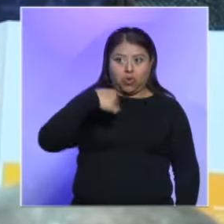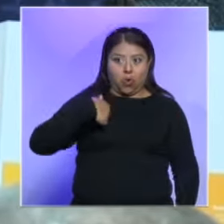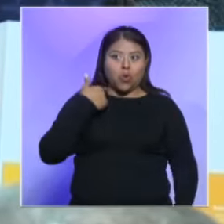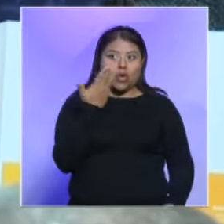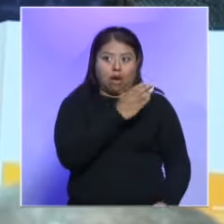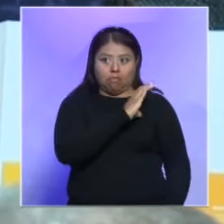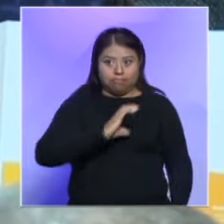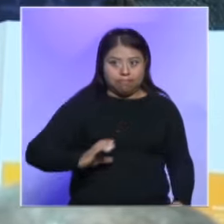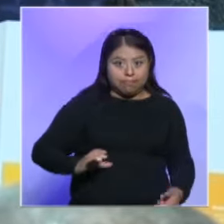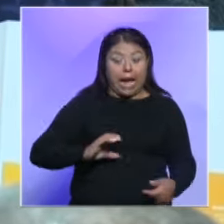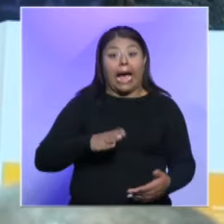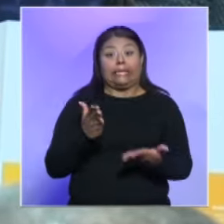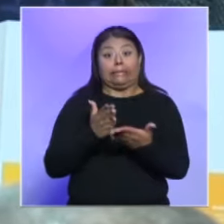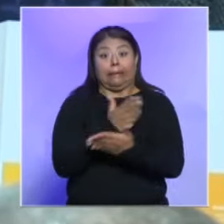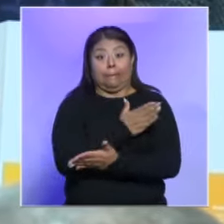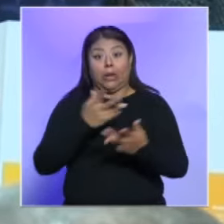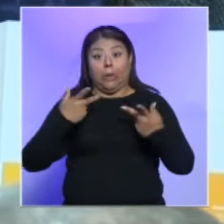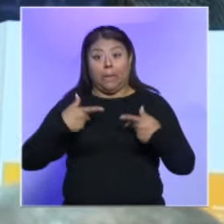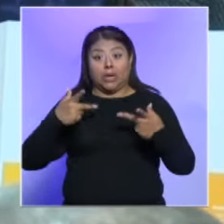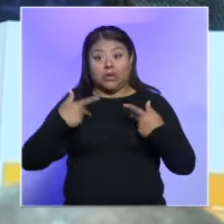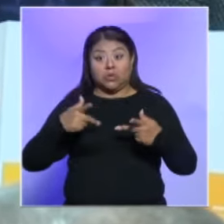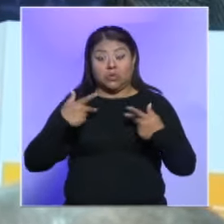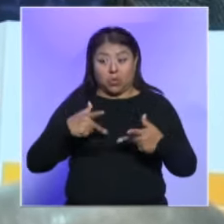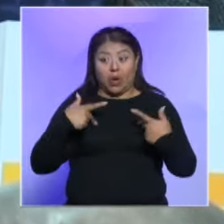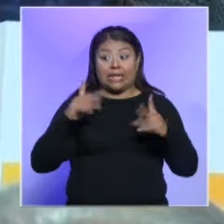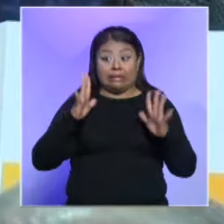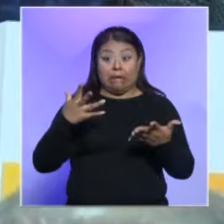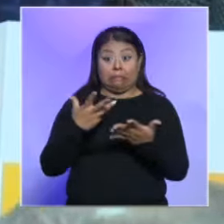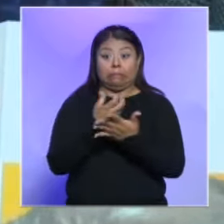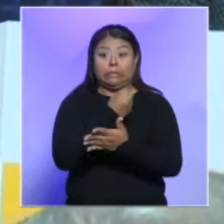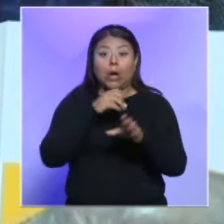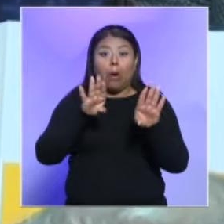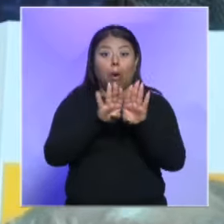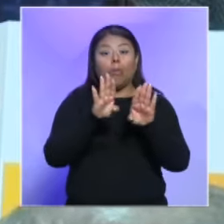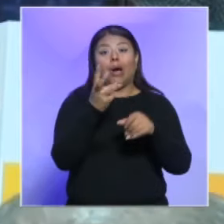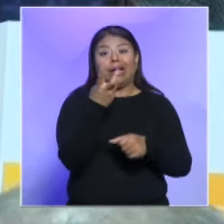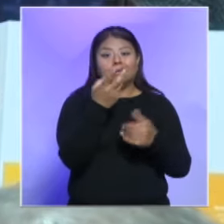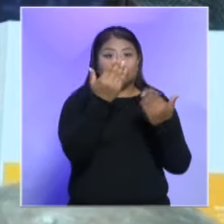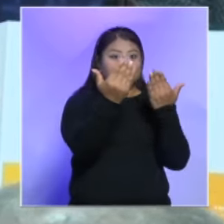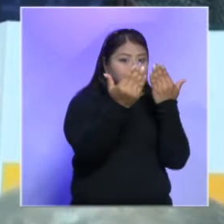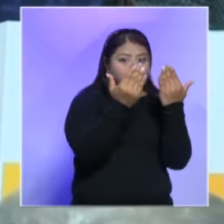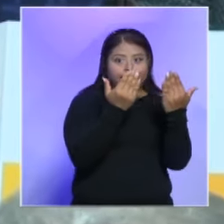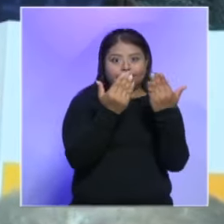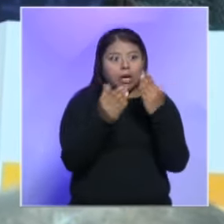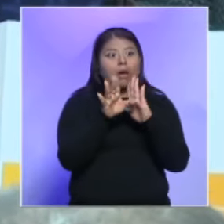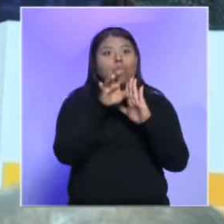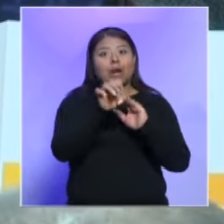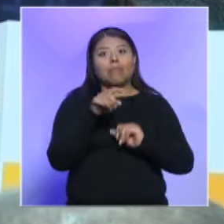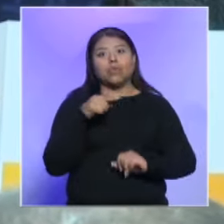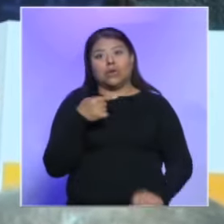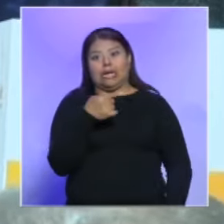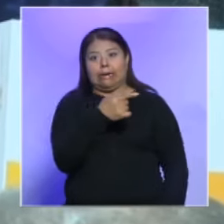cada norma para obtener este porcentaje ciudadano. Y aquí nos habla que, por ejemplo, el porcentaje menor